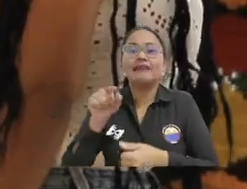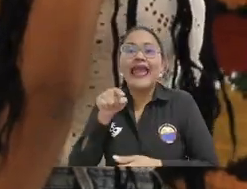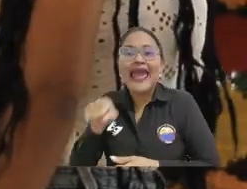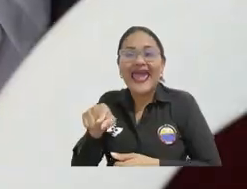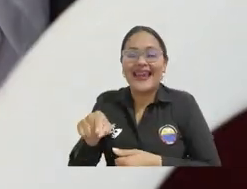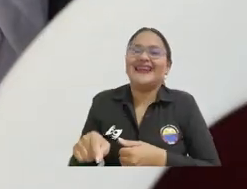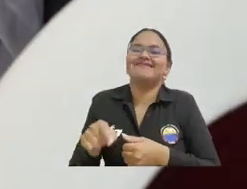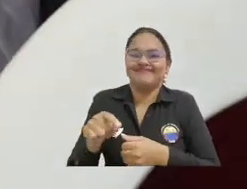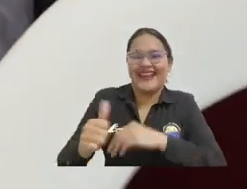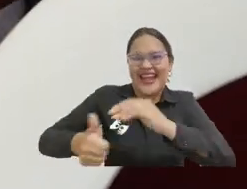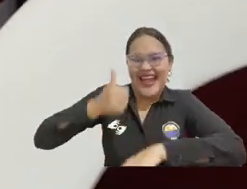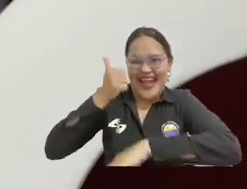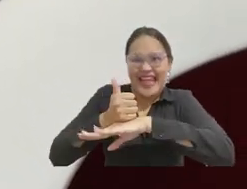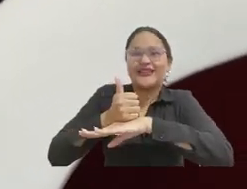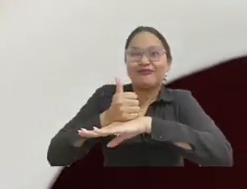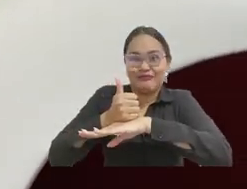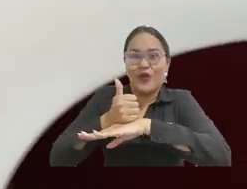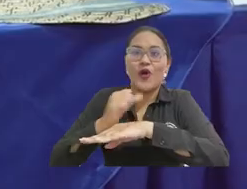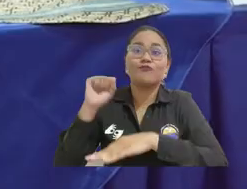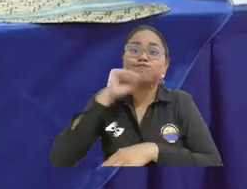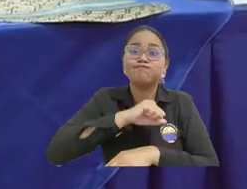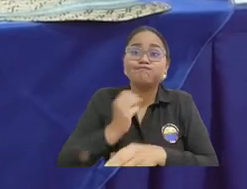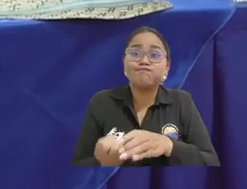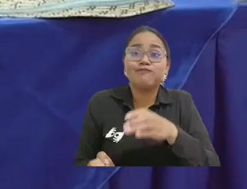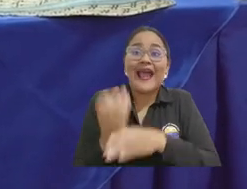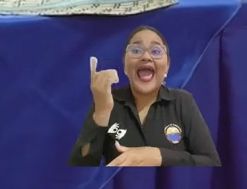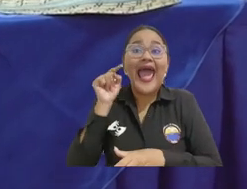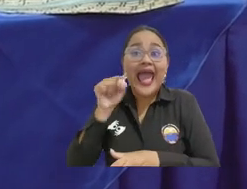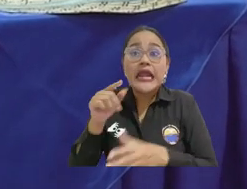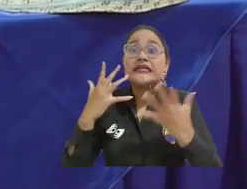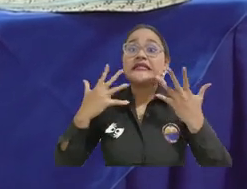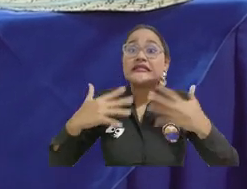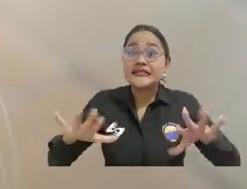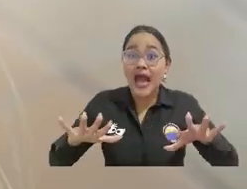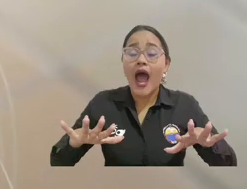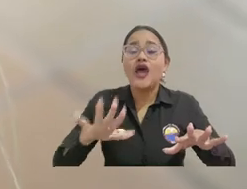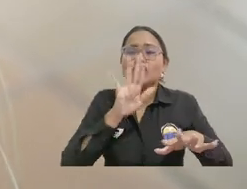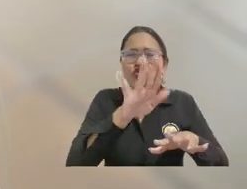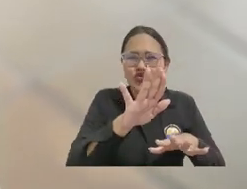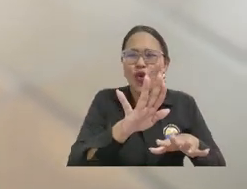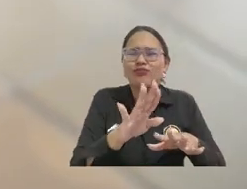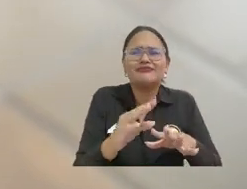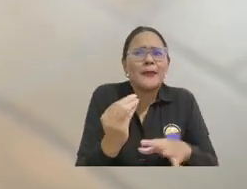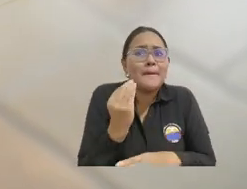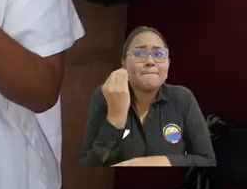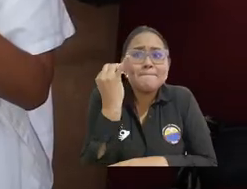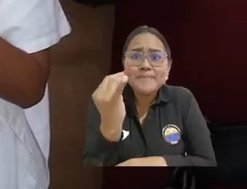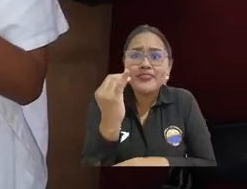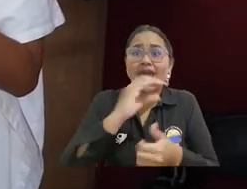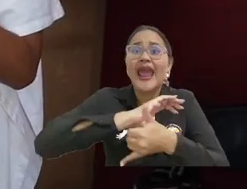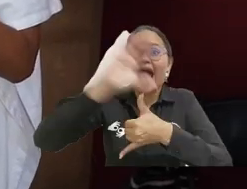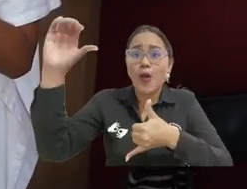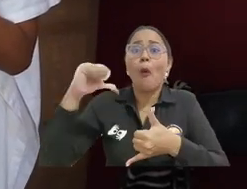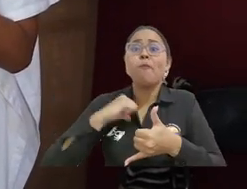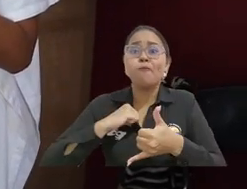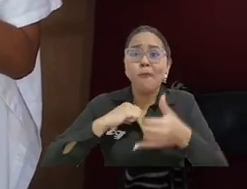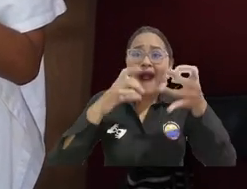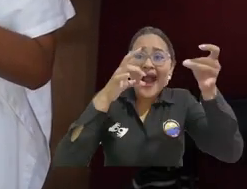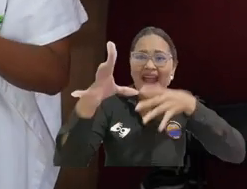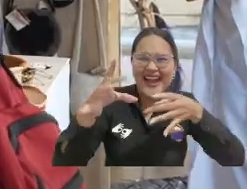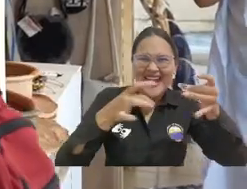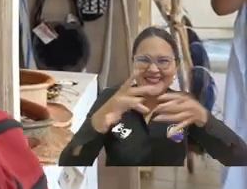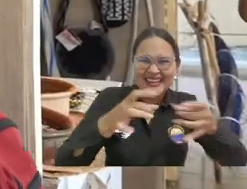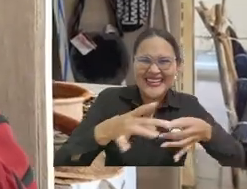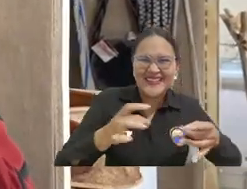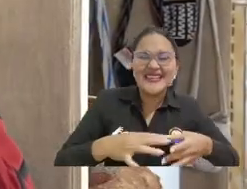de las políticas de interculturalidad de la administración del rector Pablo Vera Salazar, ha logrado posicionarse a nivel nacional como la única